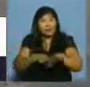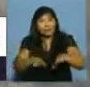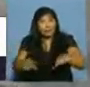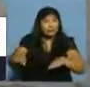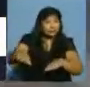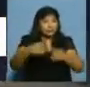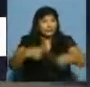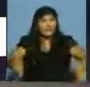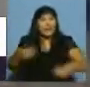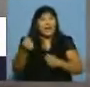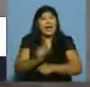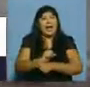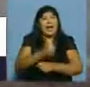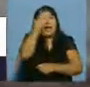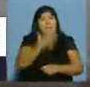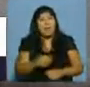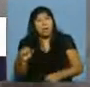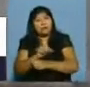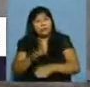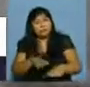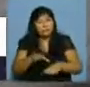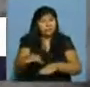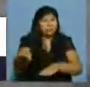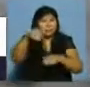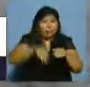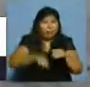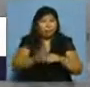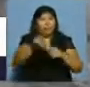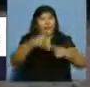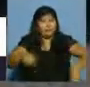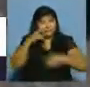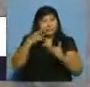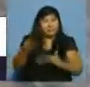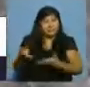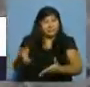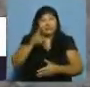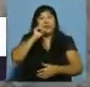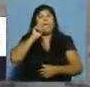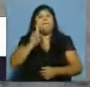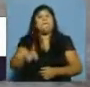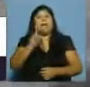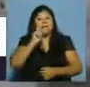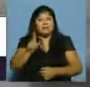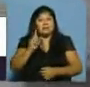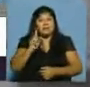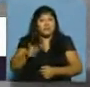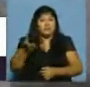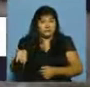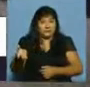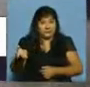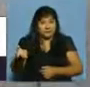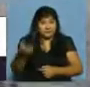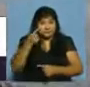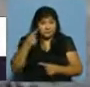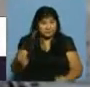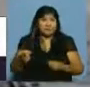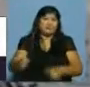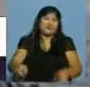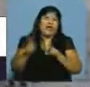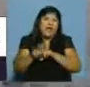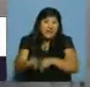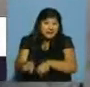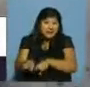todos se dan con este verdadero peligro que tiene la ruta nacional y que está hace muchísimo tiempo.